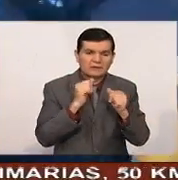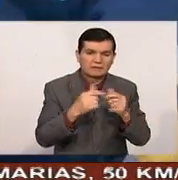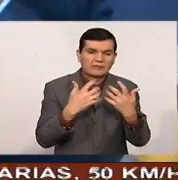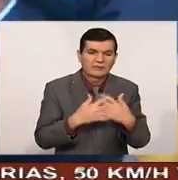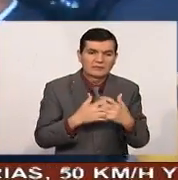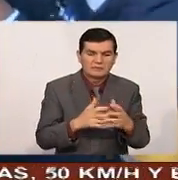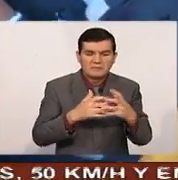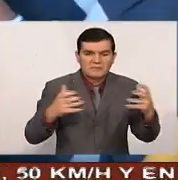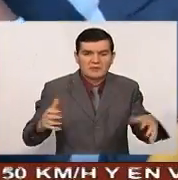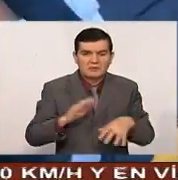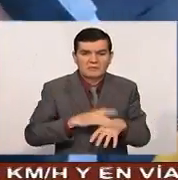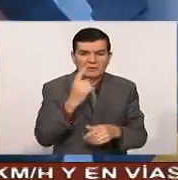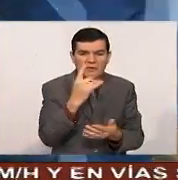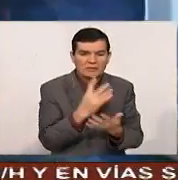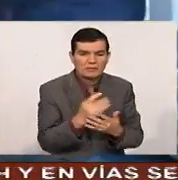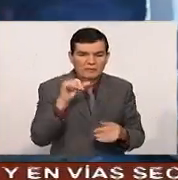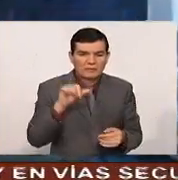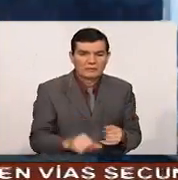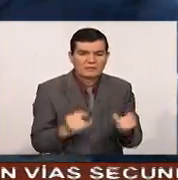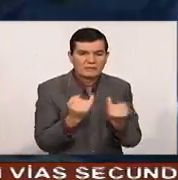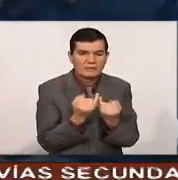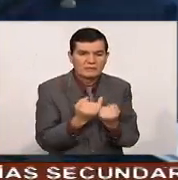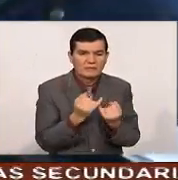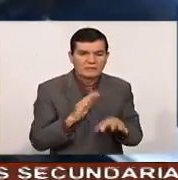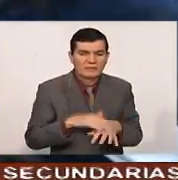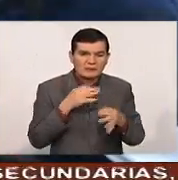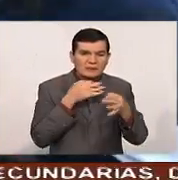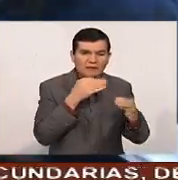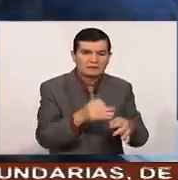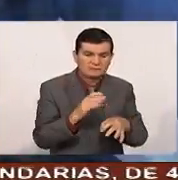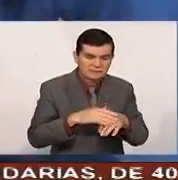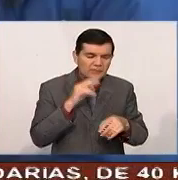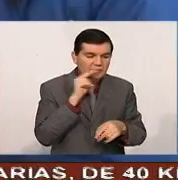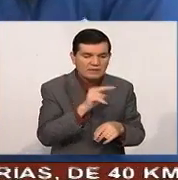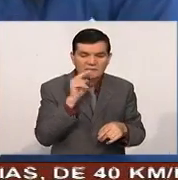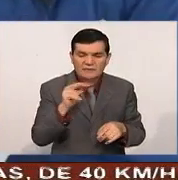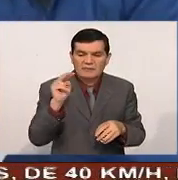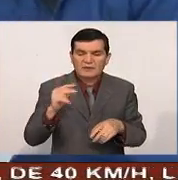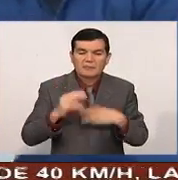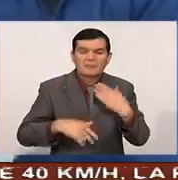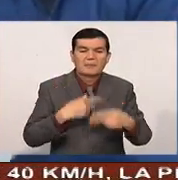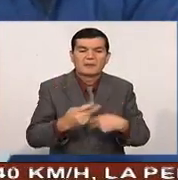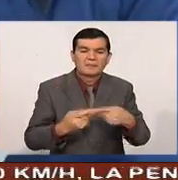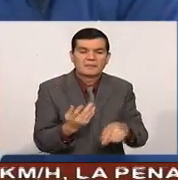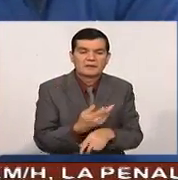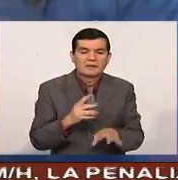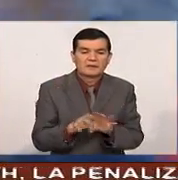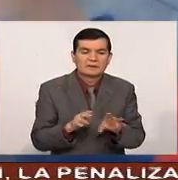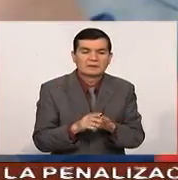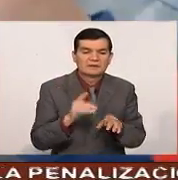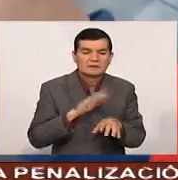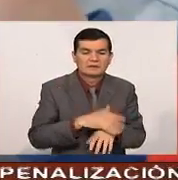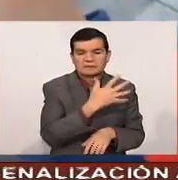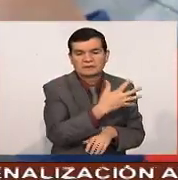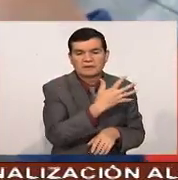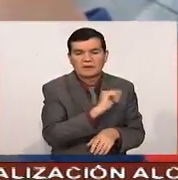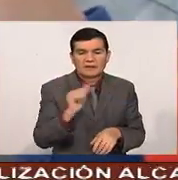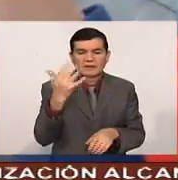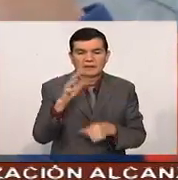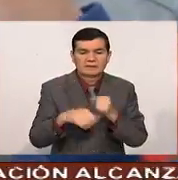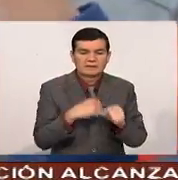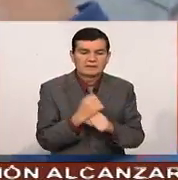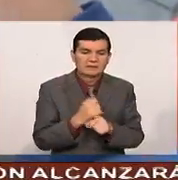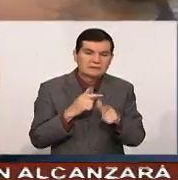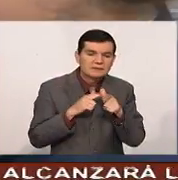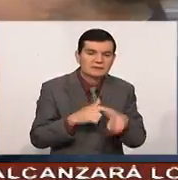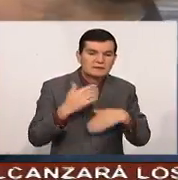mayor crecimiento, no nada más al día de hoy, sino también las tendencias. Nosotros vamos viendo lo que va ocurriendo en los 5 a 10 años siguientes, que